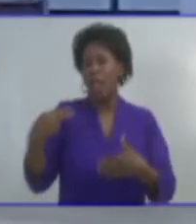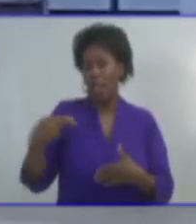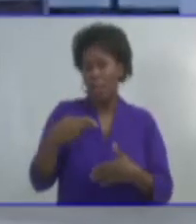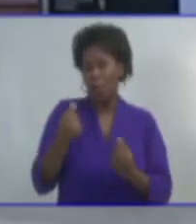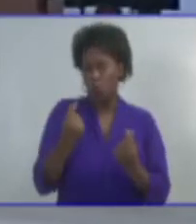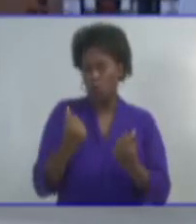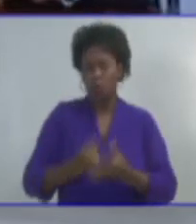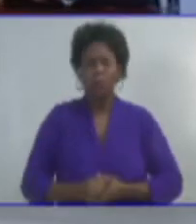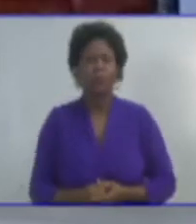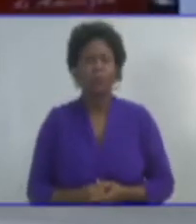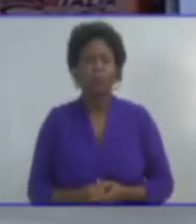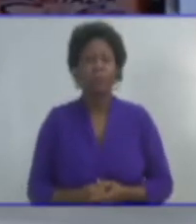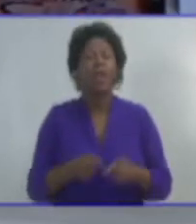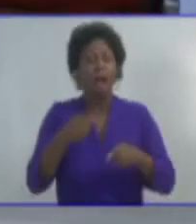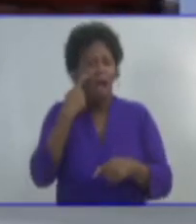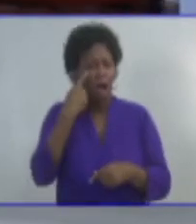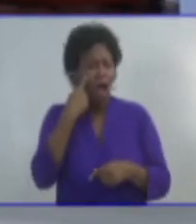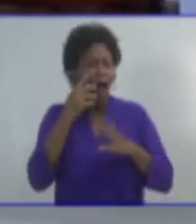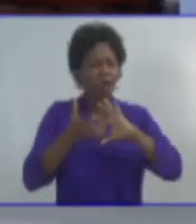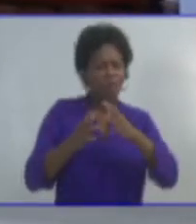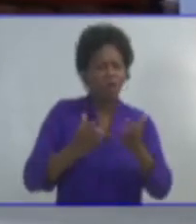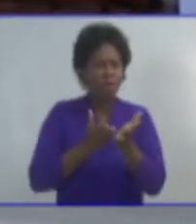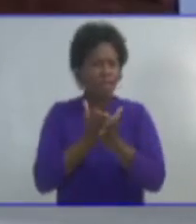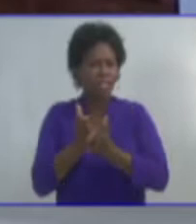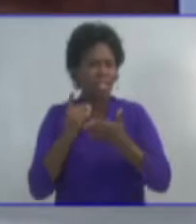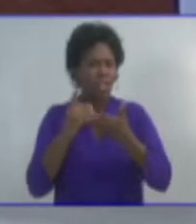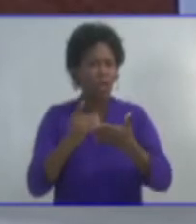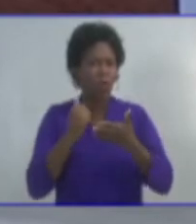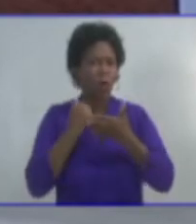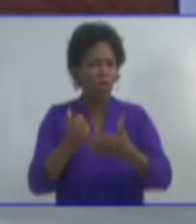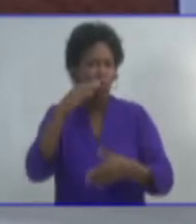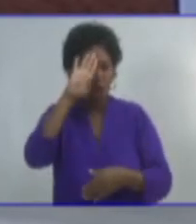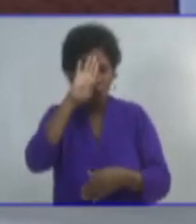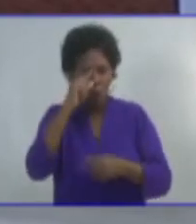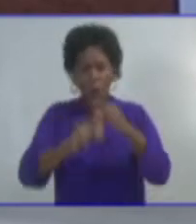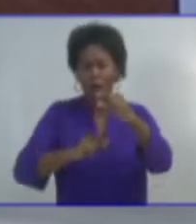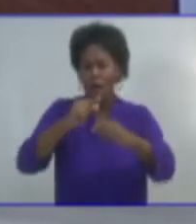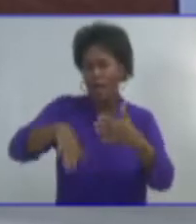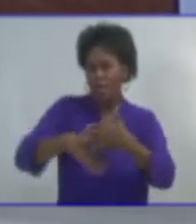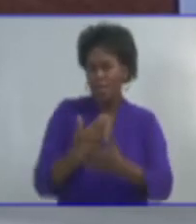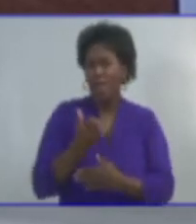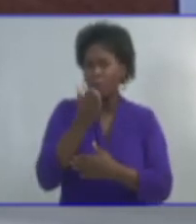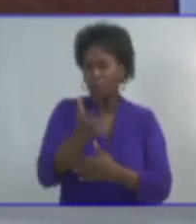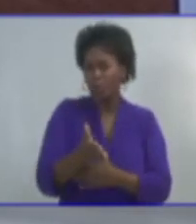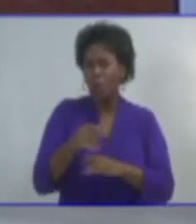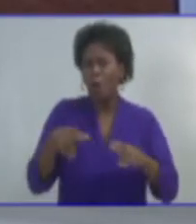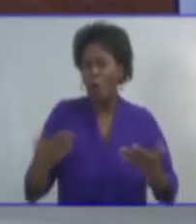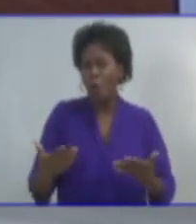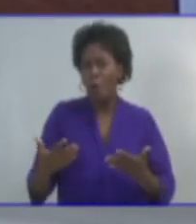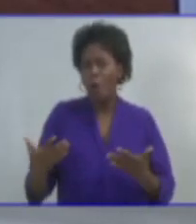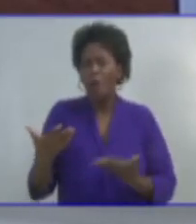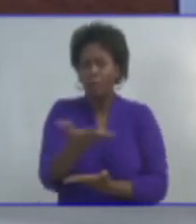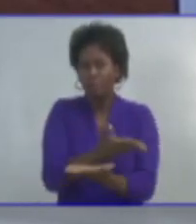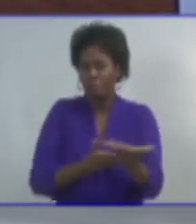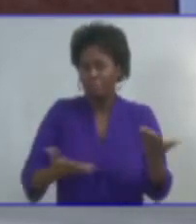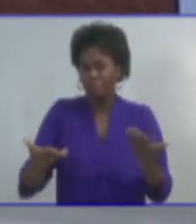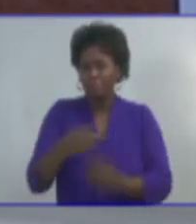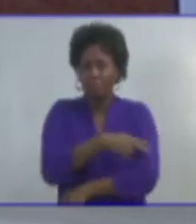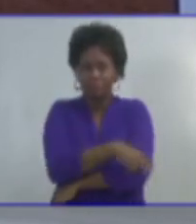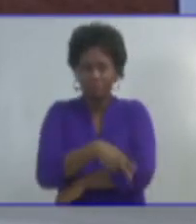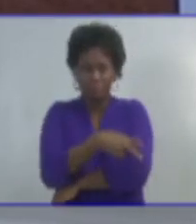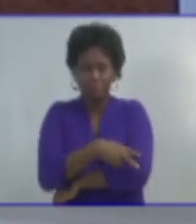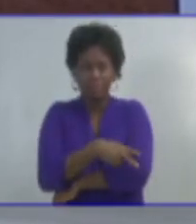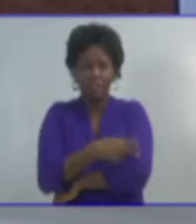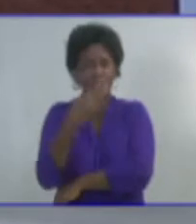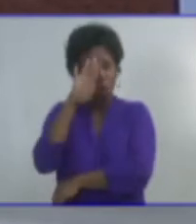seguimiento, por supuesto, a esta información en los próximos días, que los pueblos amigos, los amigos